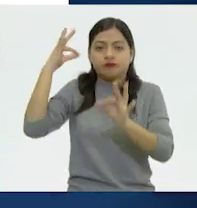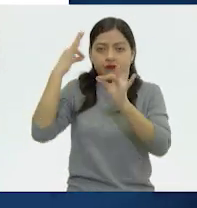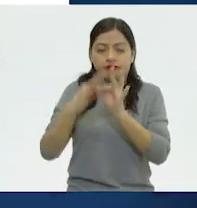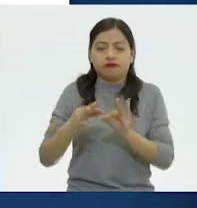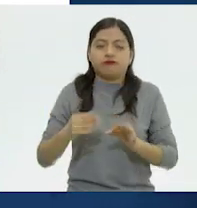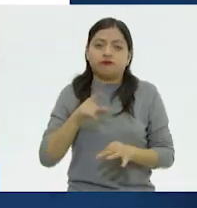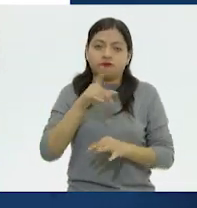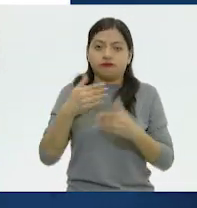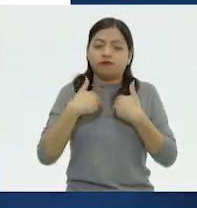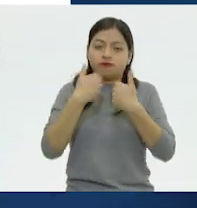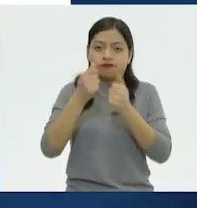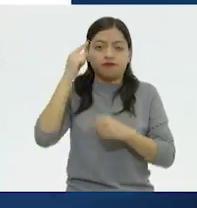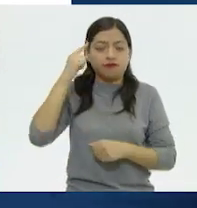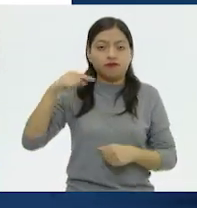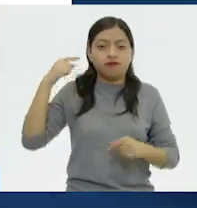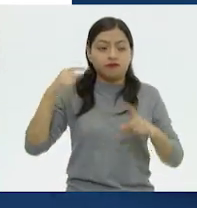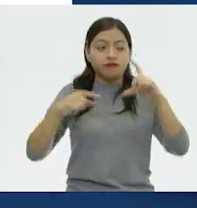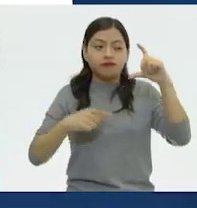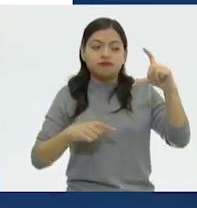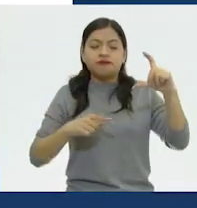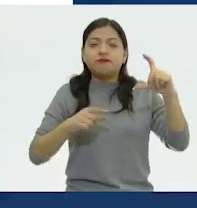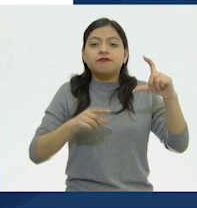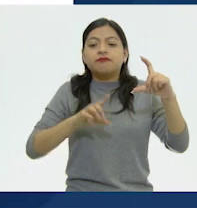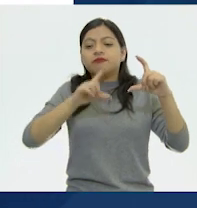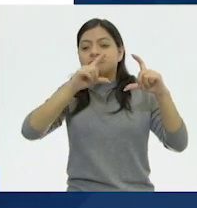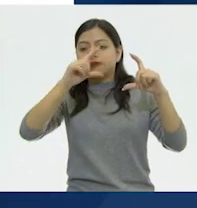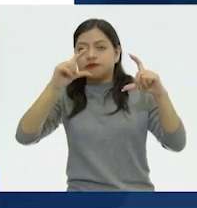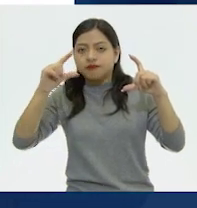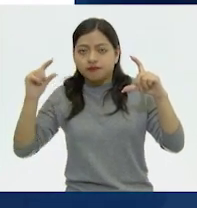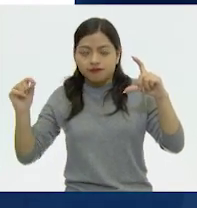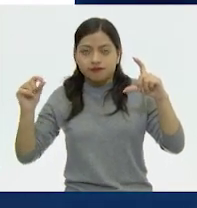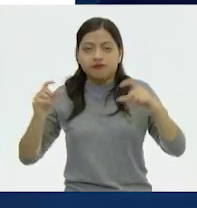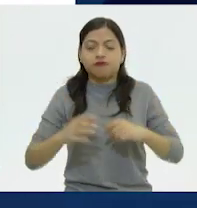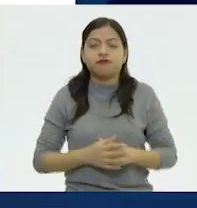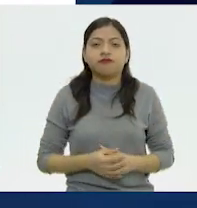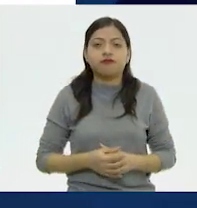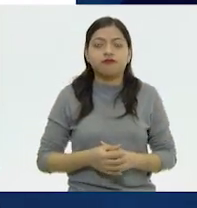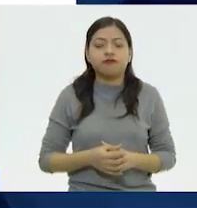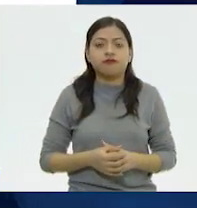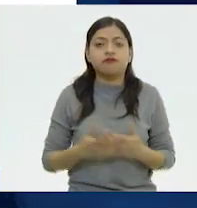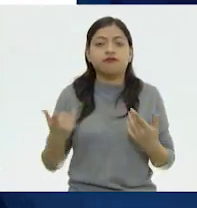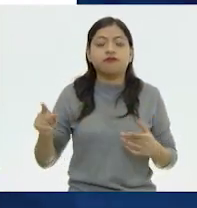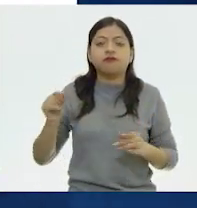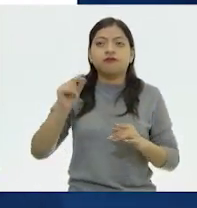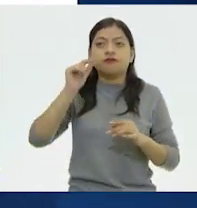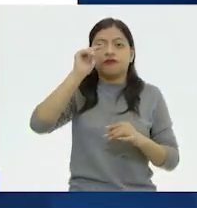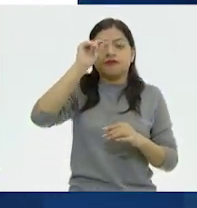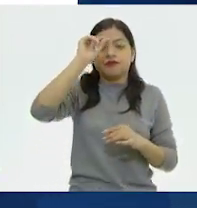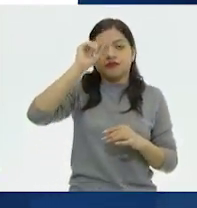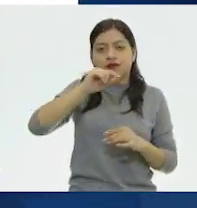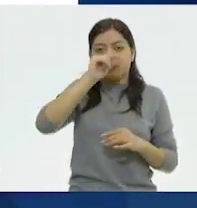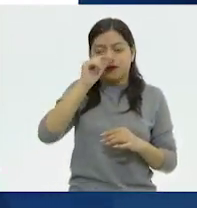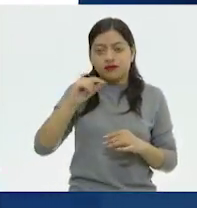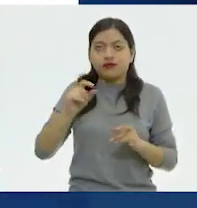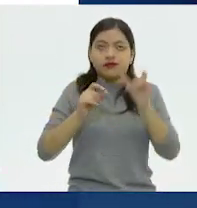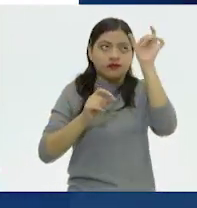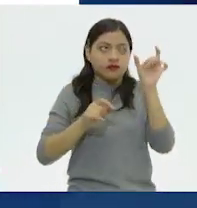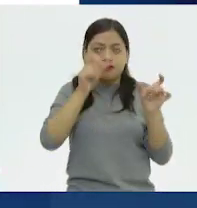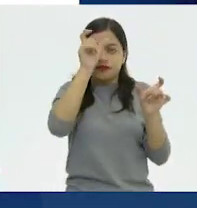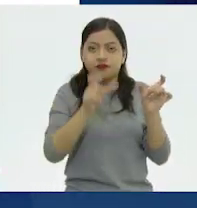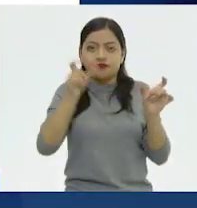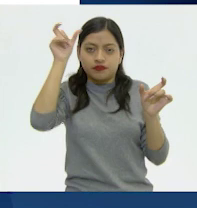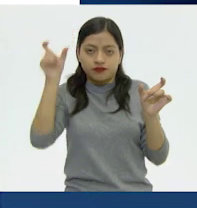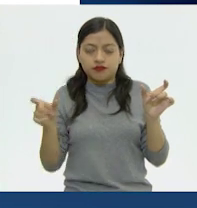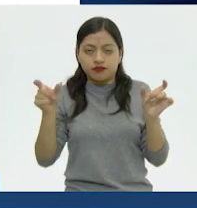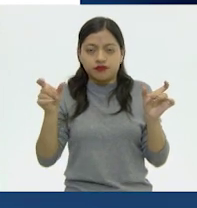clara y va de lo general a lo particular. En su representación se usan llaves y columnas. Y